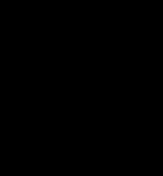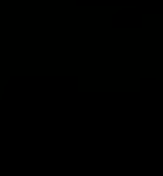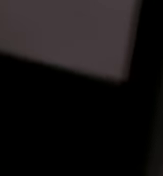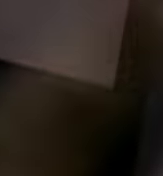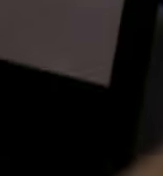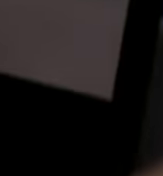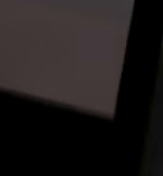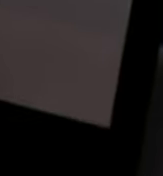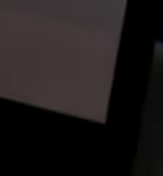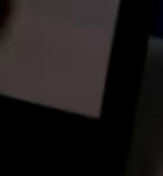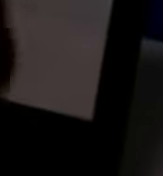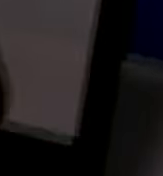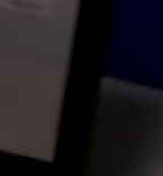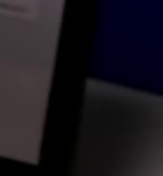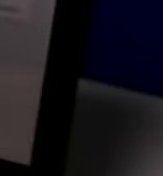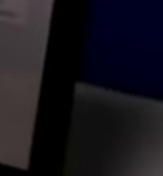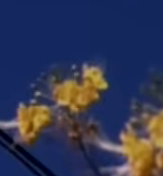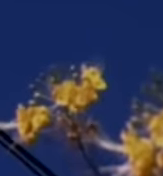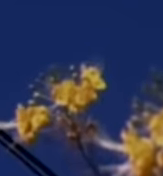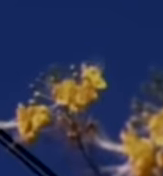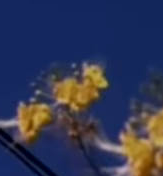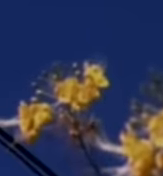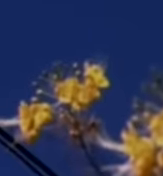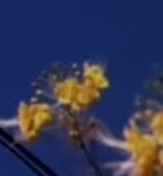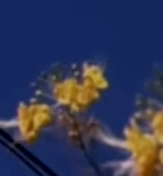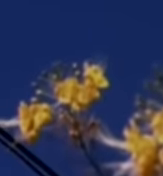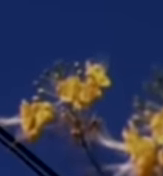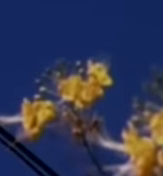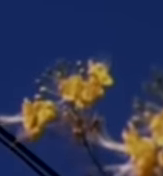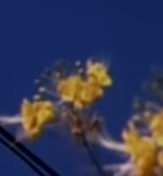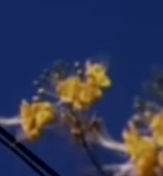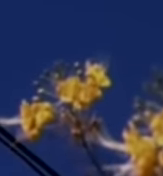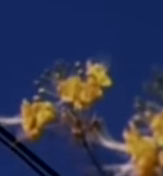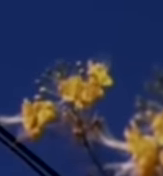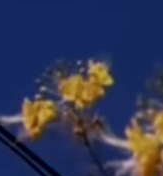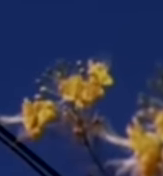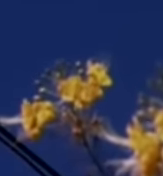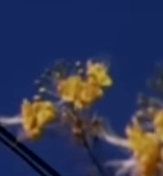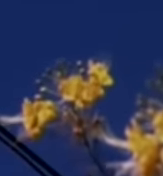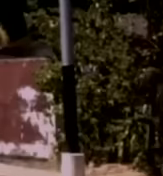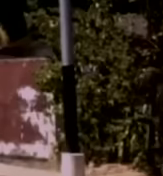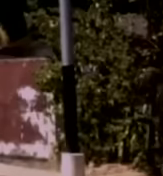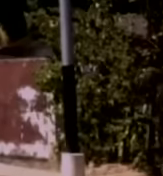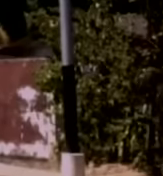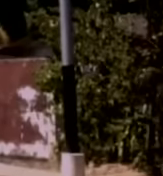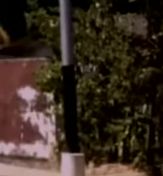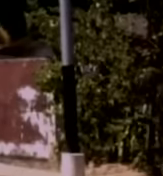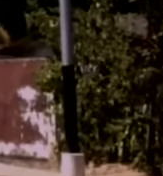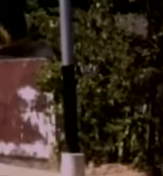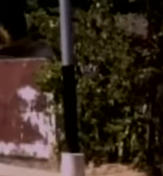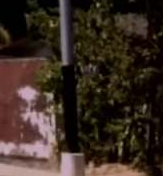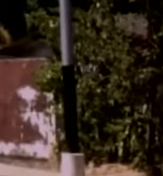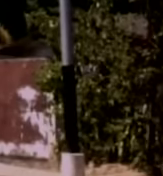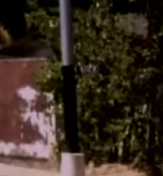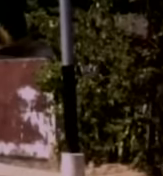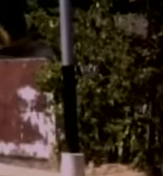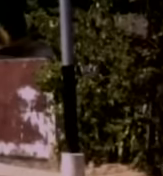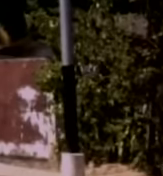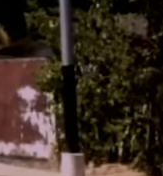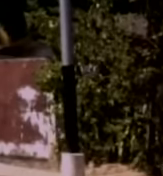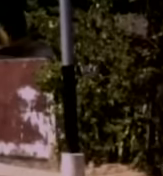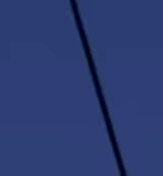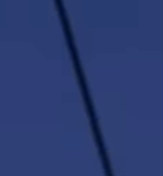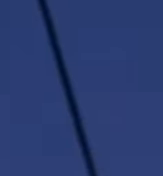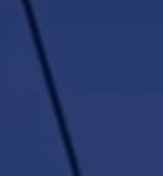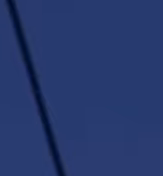del Sistema 5. Por autogestión, el Poder Popular, mancomunado con las instituciones, fuimos a